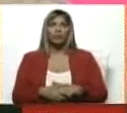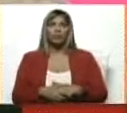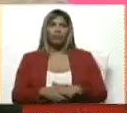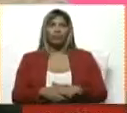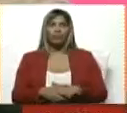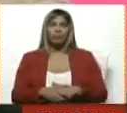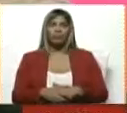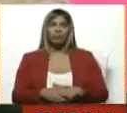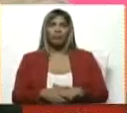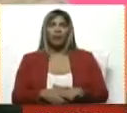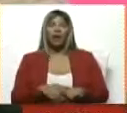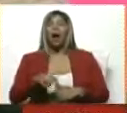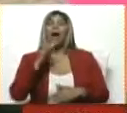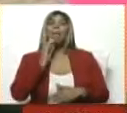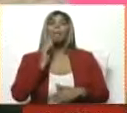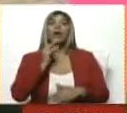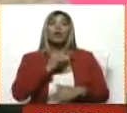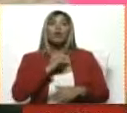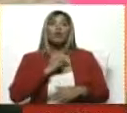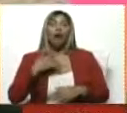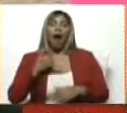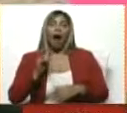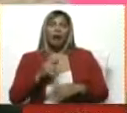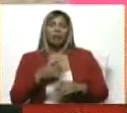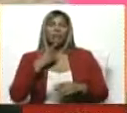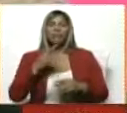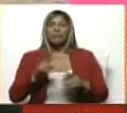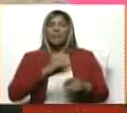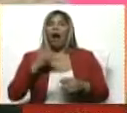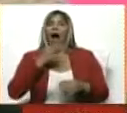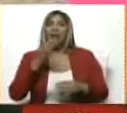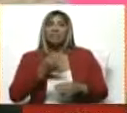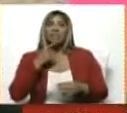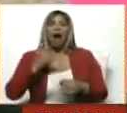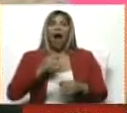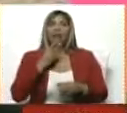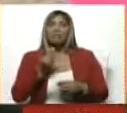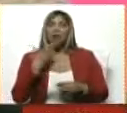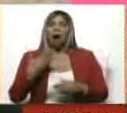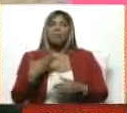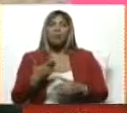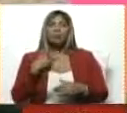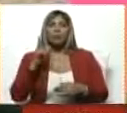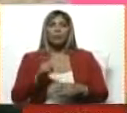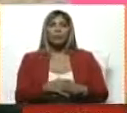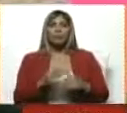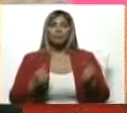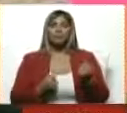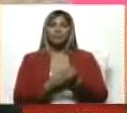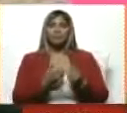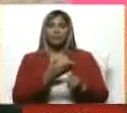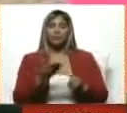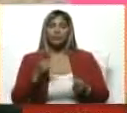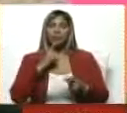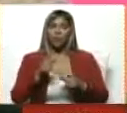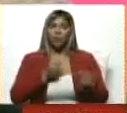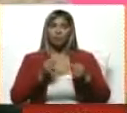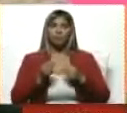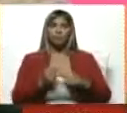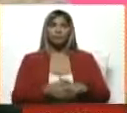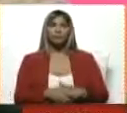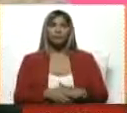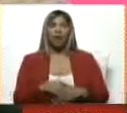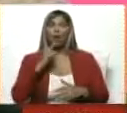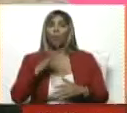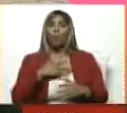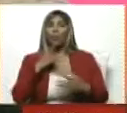esta ha sido la experiencia que hemos tenido. De verdad que para nosotros es muy importante también el apoyo que ustedes como medios de comunicación